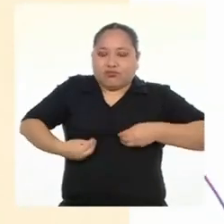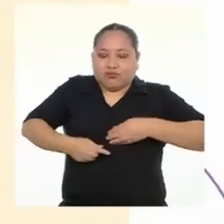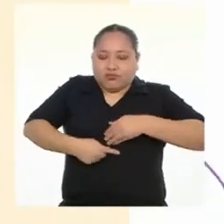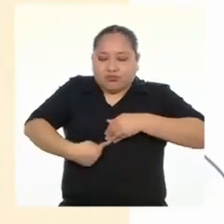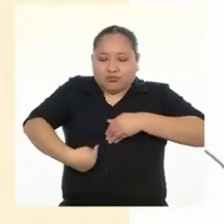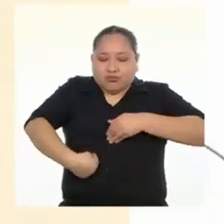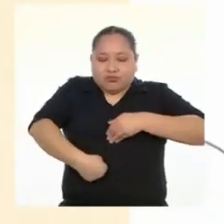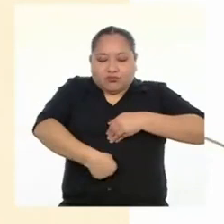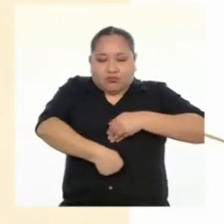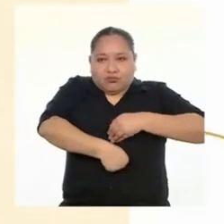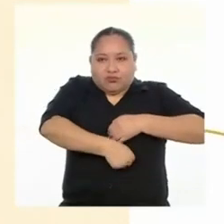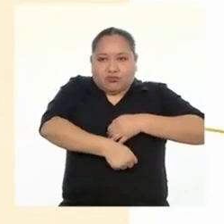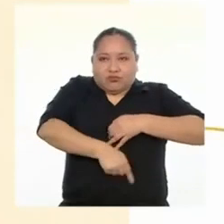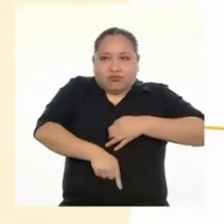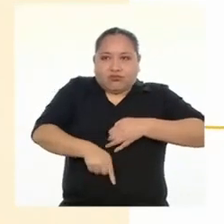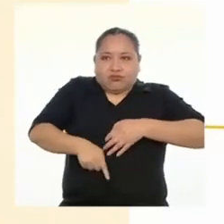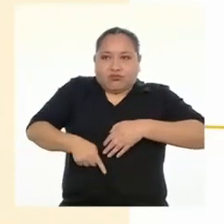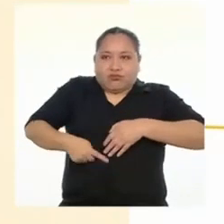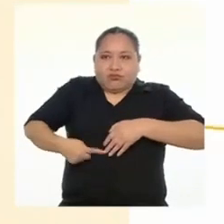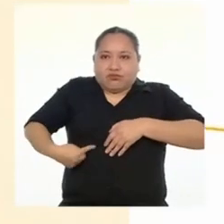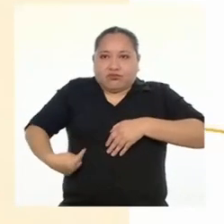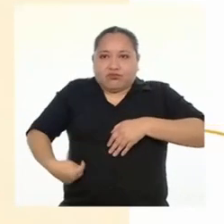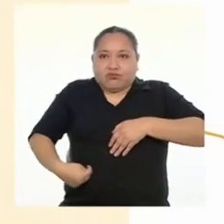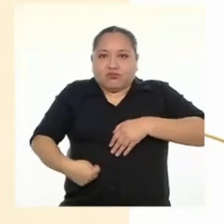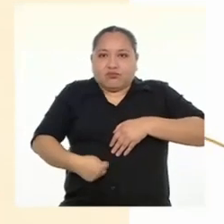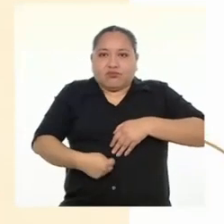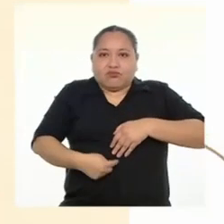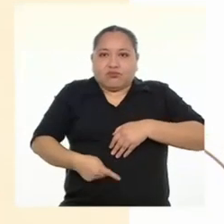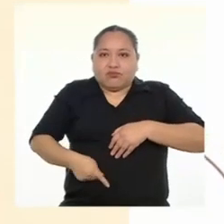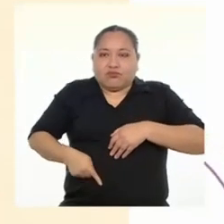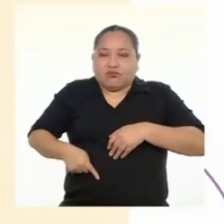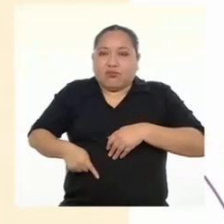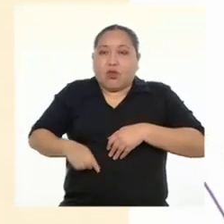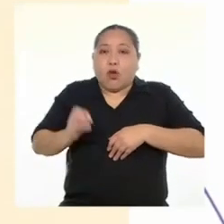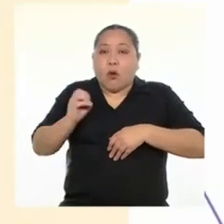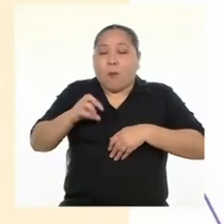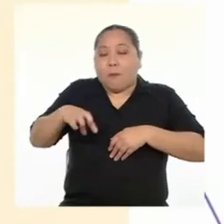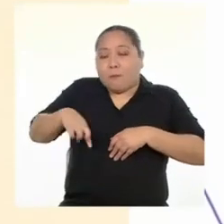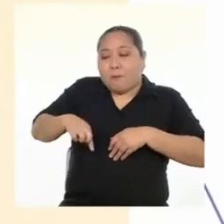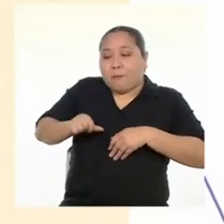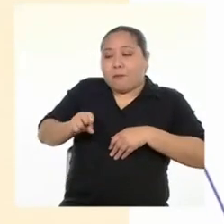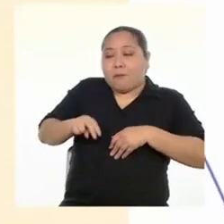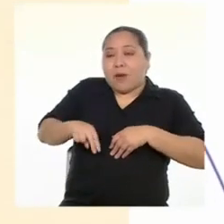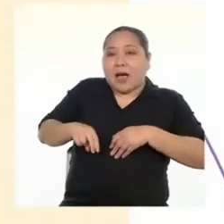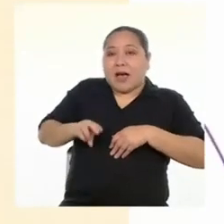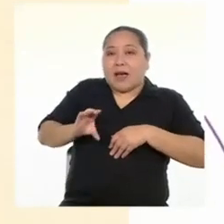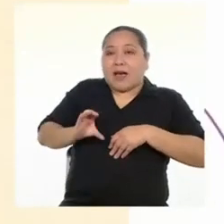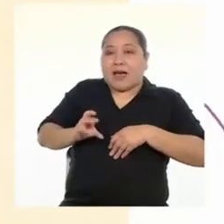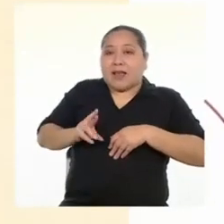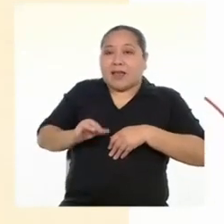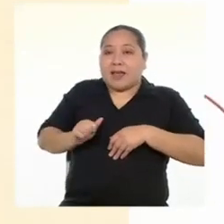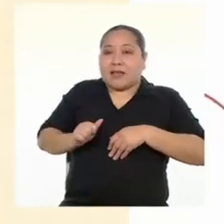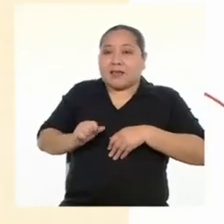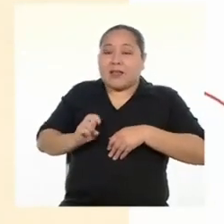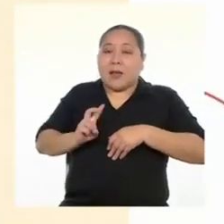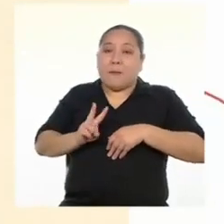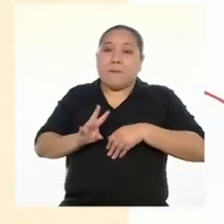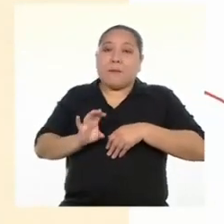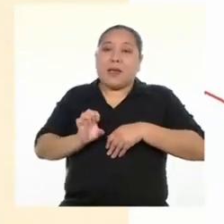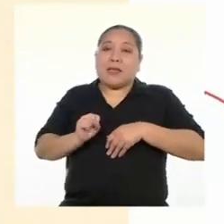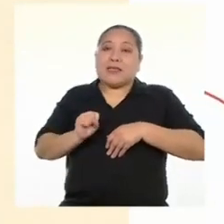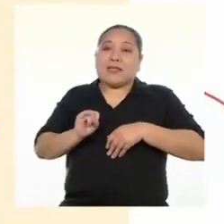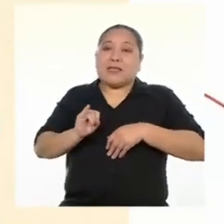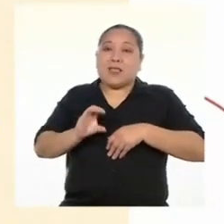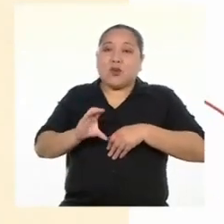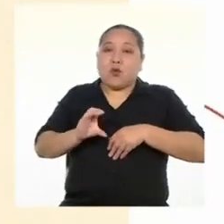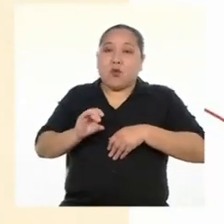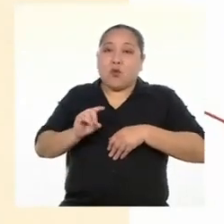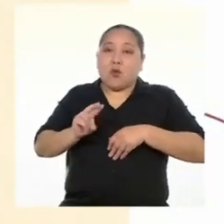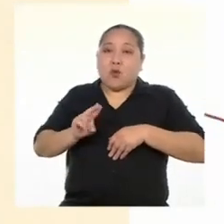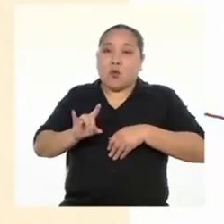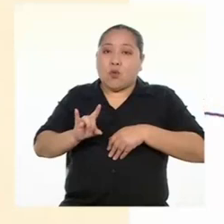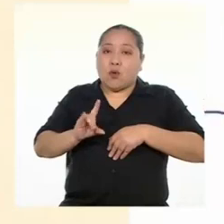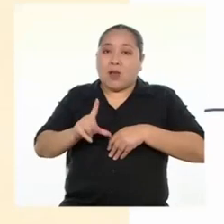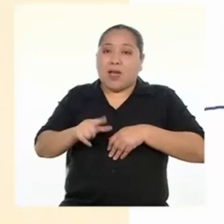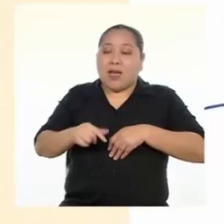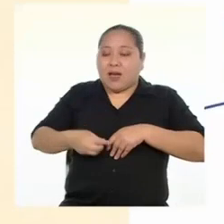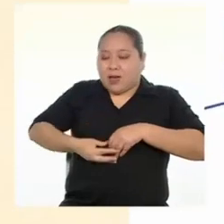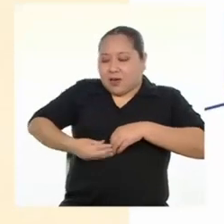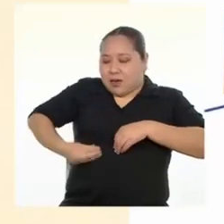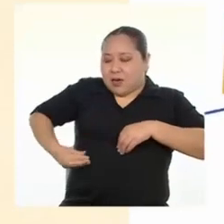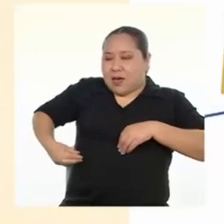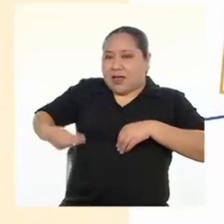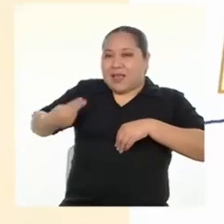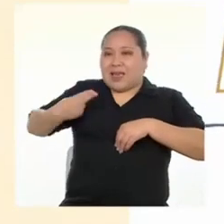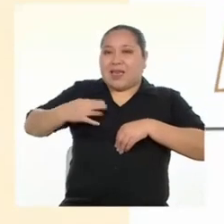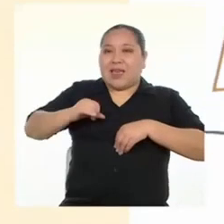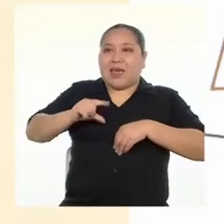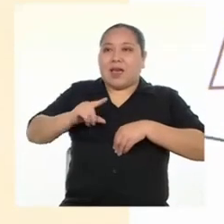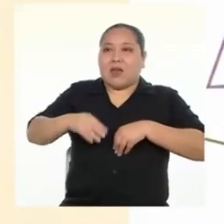el intestino delgado, glándulas anexas como el páncreas, vesícula e hígado. En tercer lugar, la absorción es el